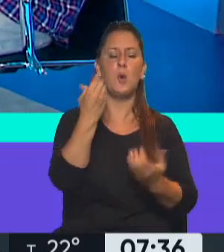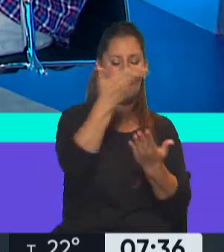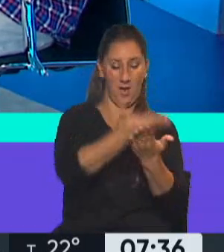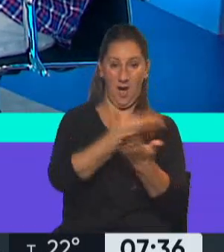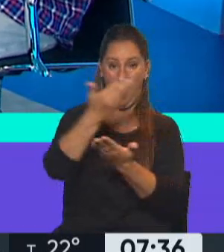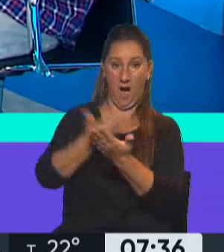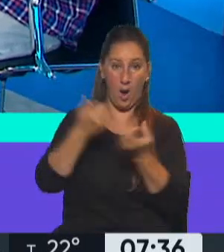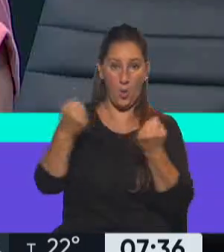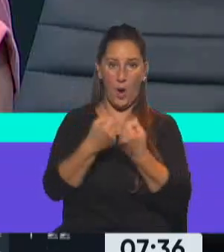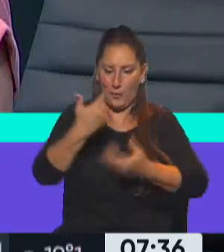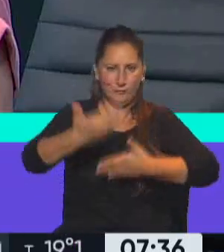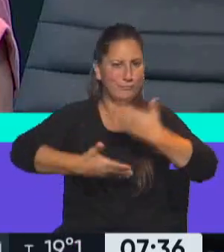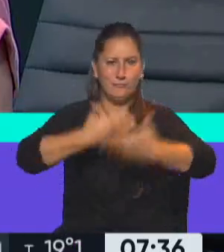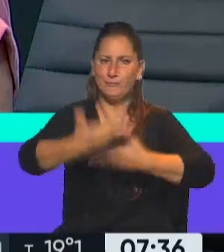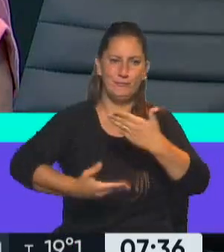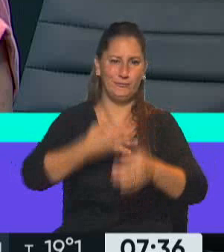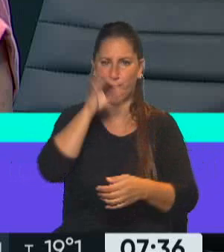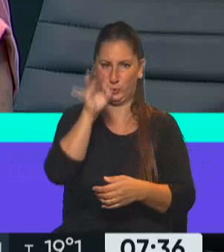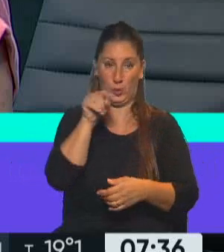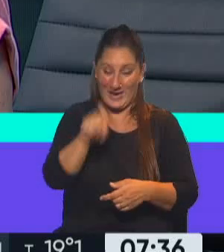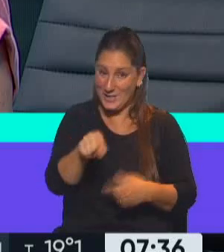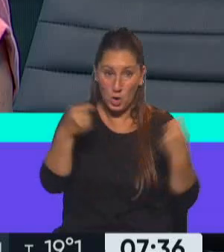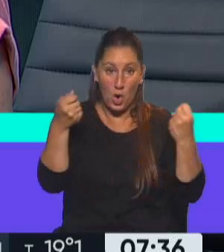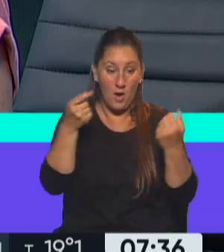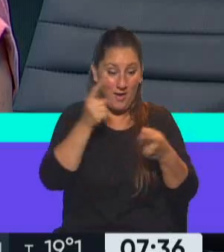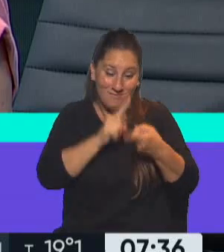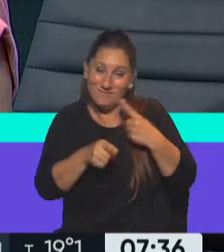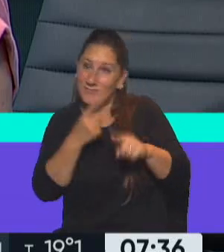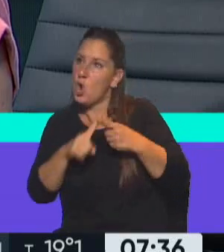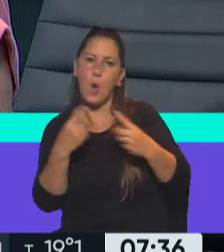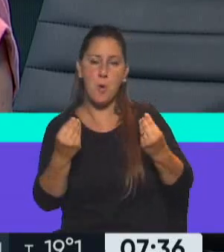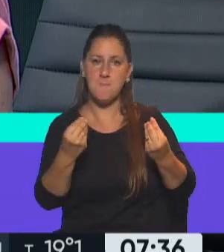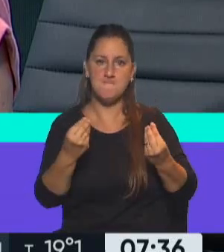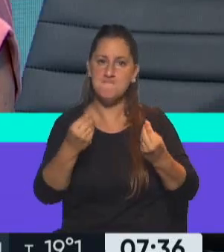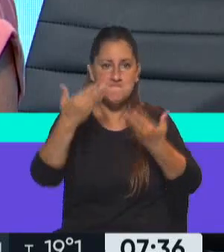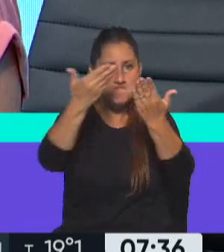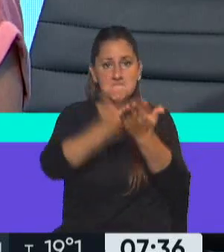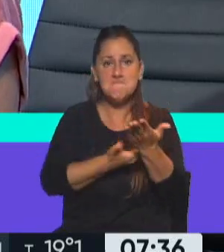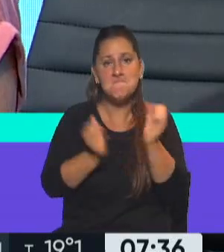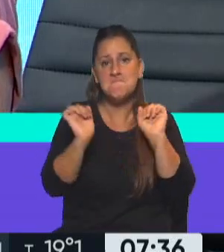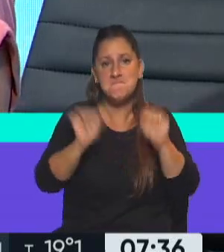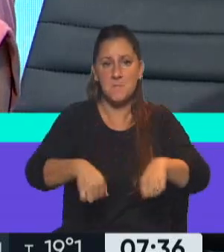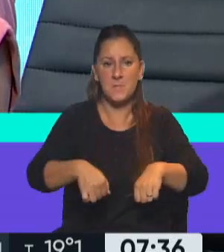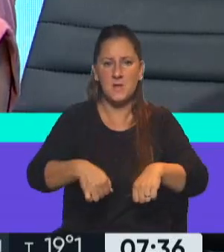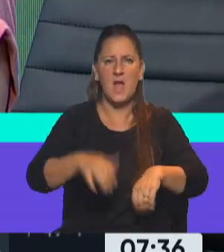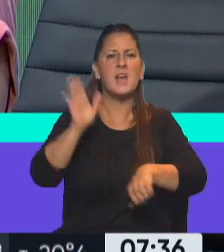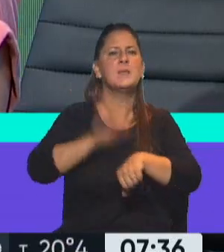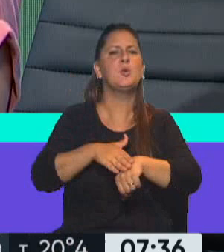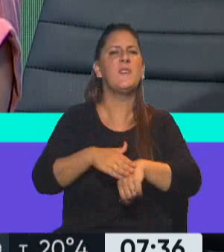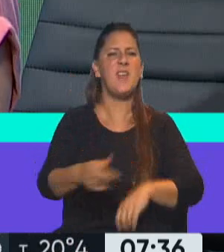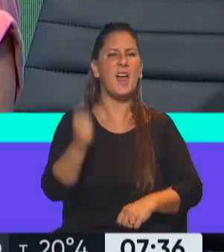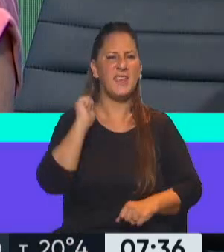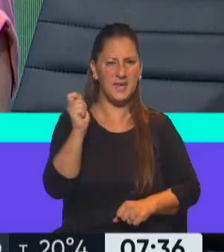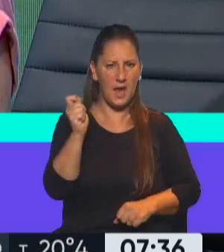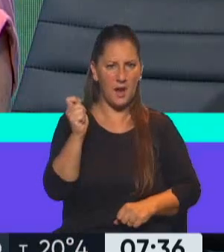cabo, no se pusieron de acuerdo justamente en estos acuerdos. ¿De quién es la responsabilidad? ¿Hay responsabilidades compartidas de no